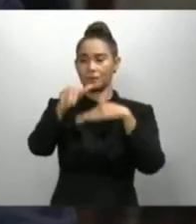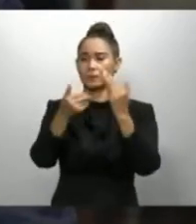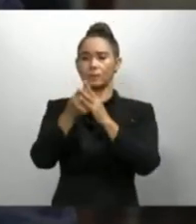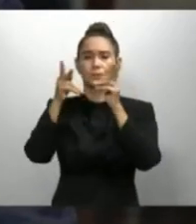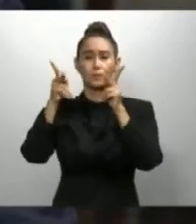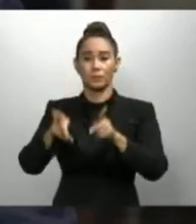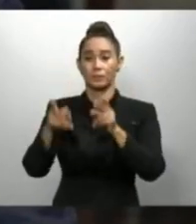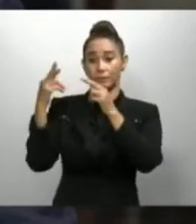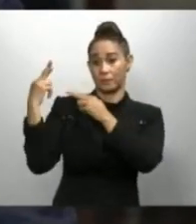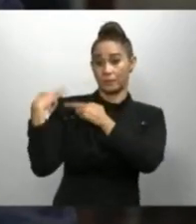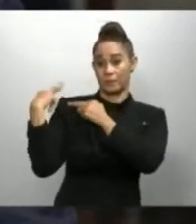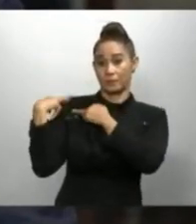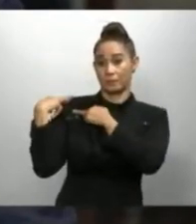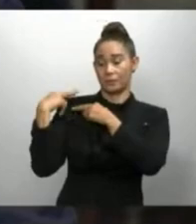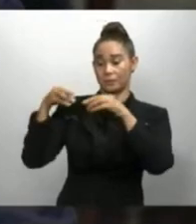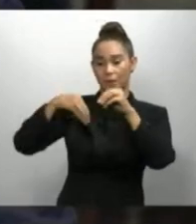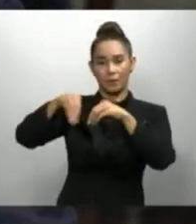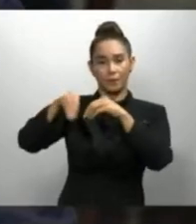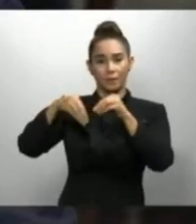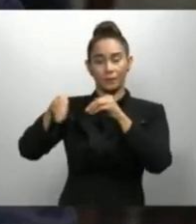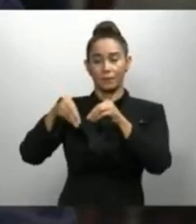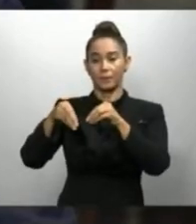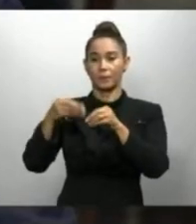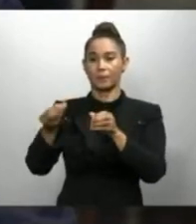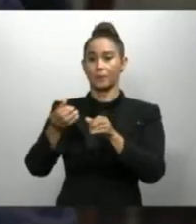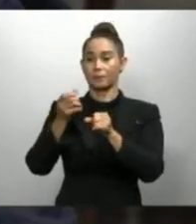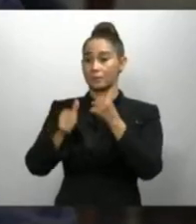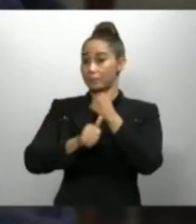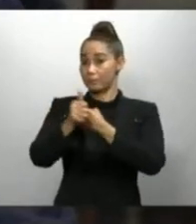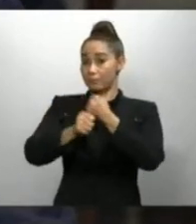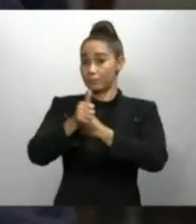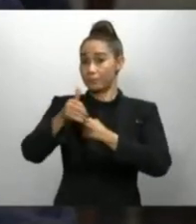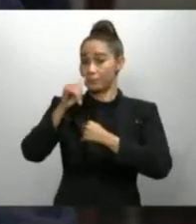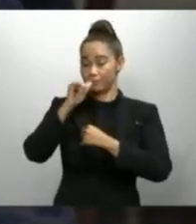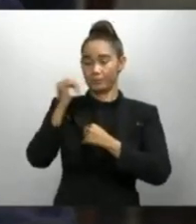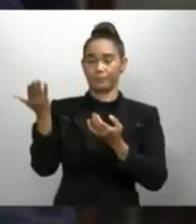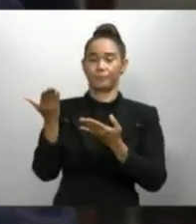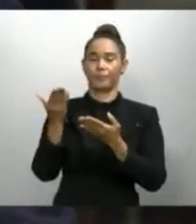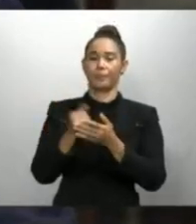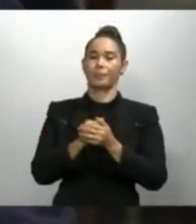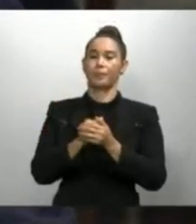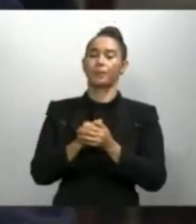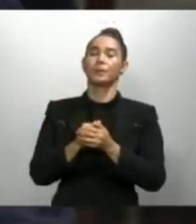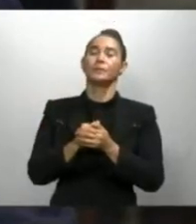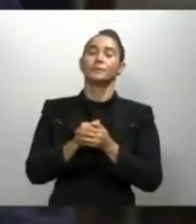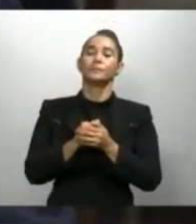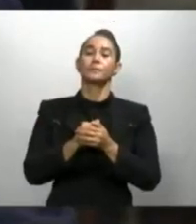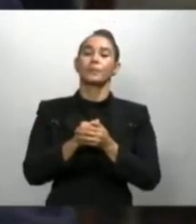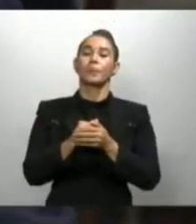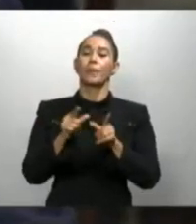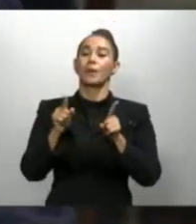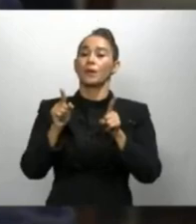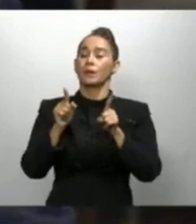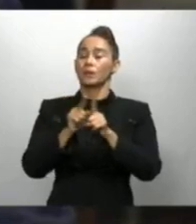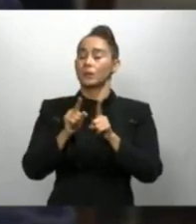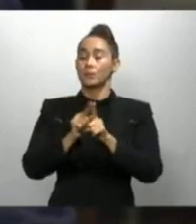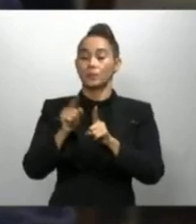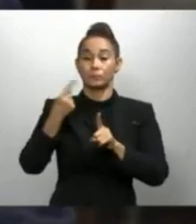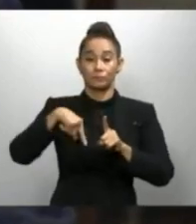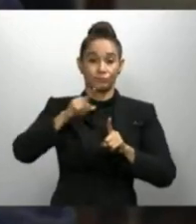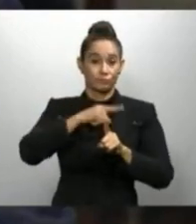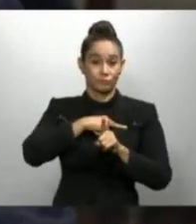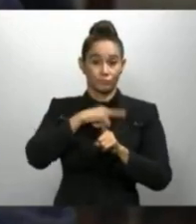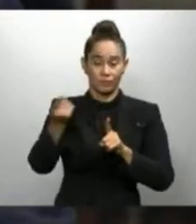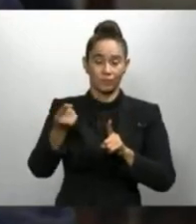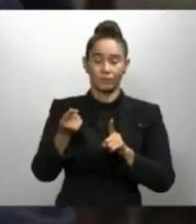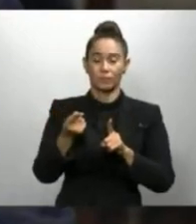sean responsables de lo que consideramos un verdadero atentado a la vida humana, lo cual bajo ninguna